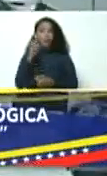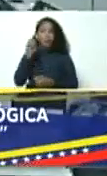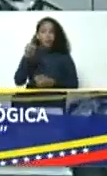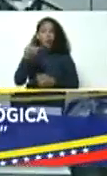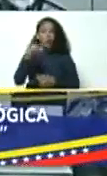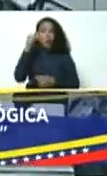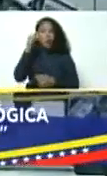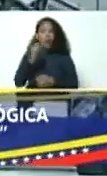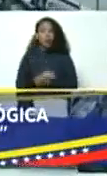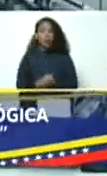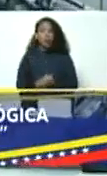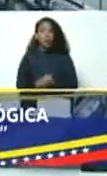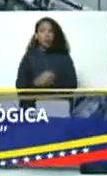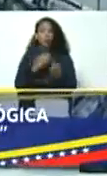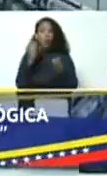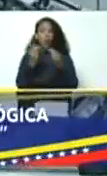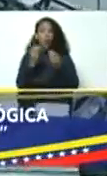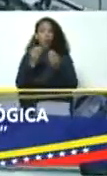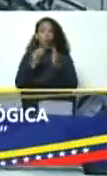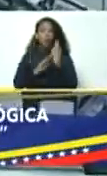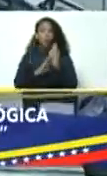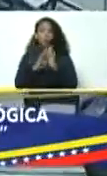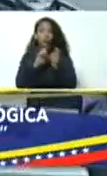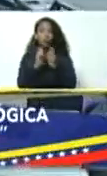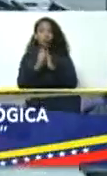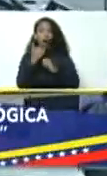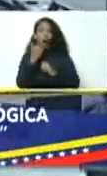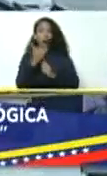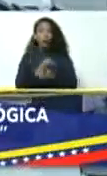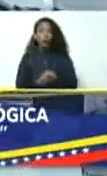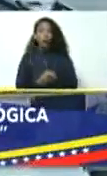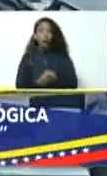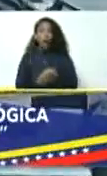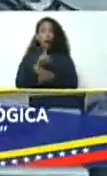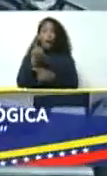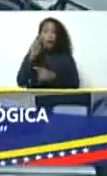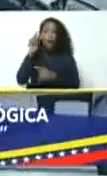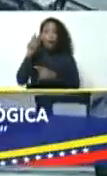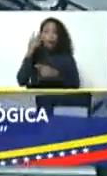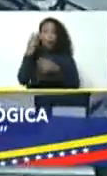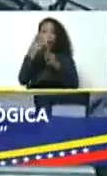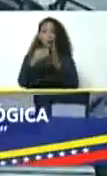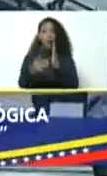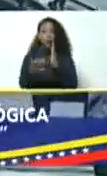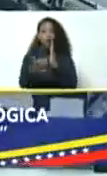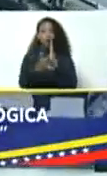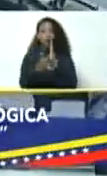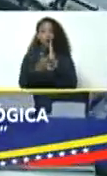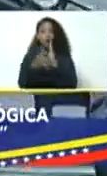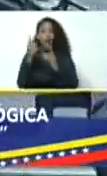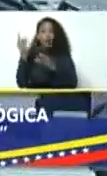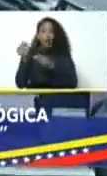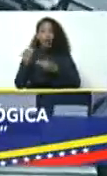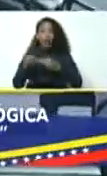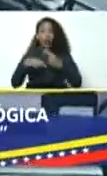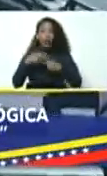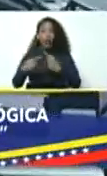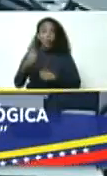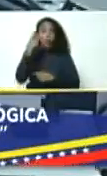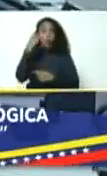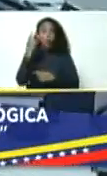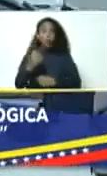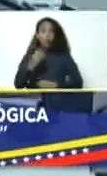día, tanto como su evolución. Por allá podemos observar lo que son los equipos que nos ha brindado la revolución, que son de primera y